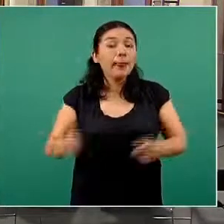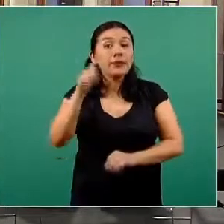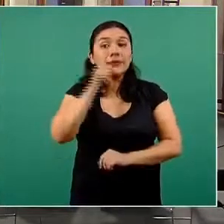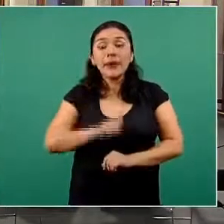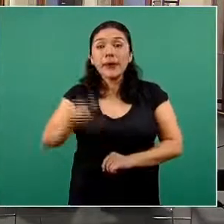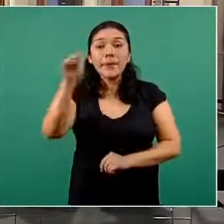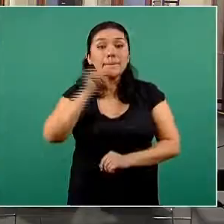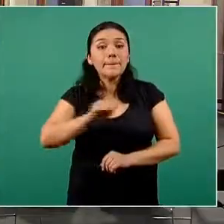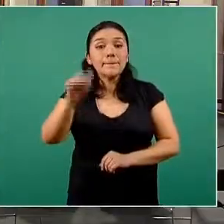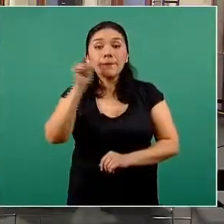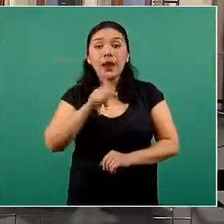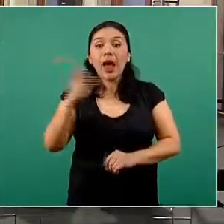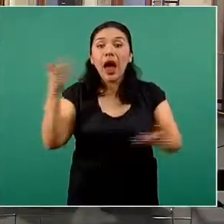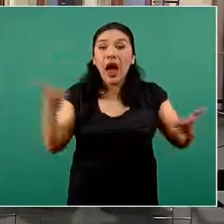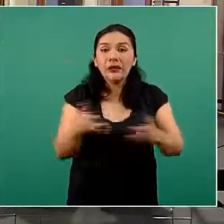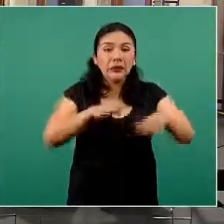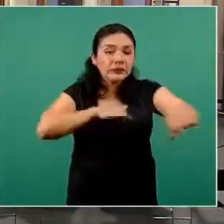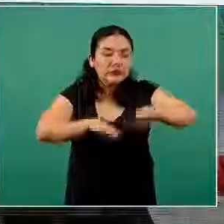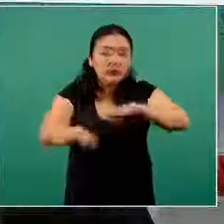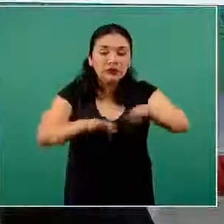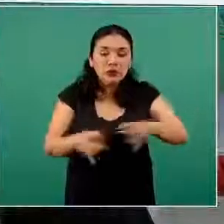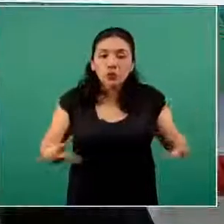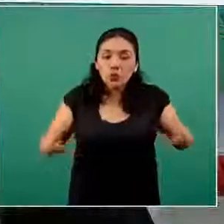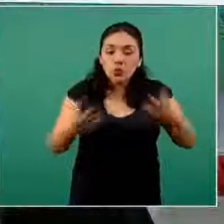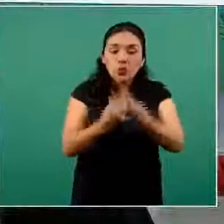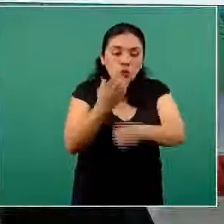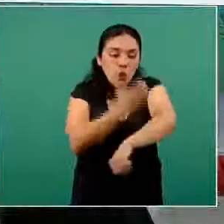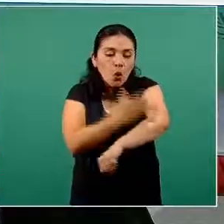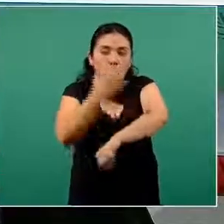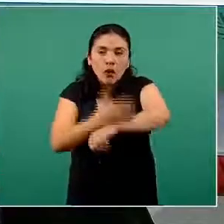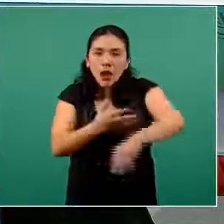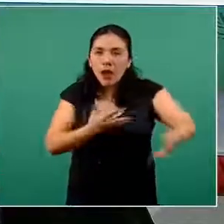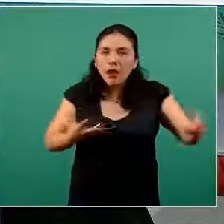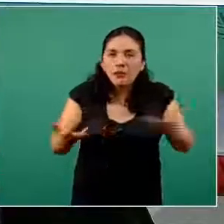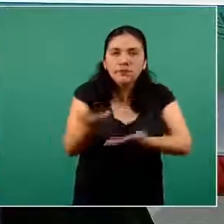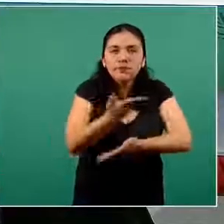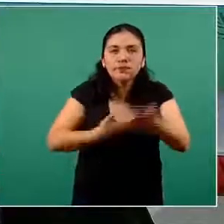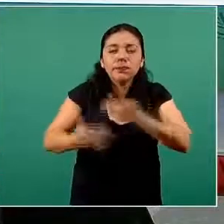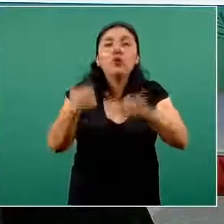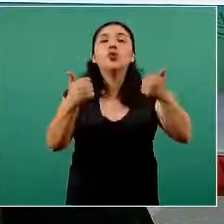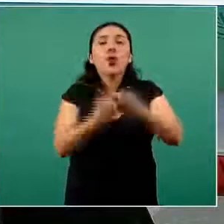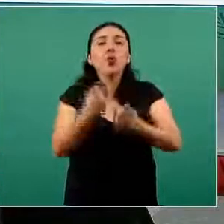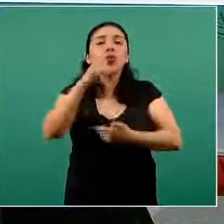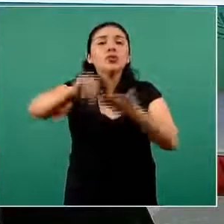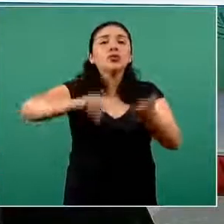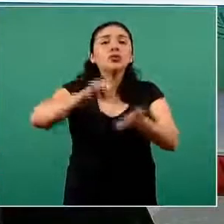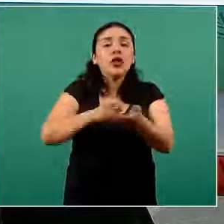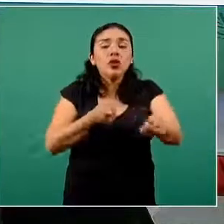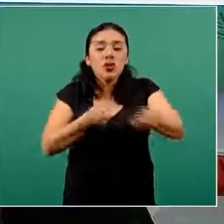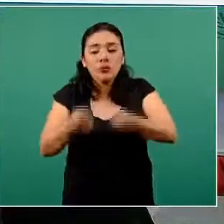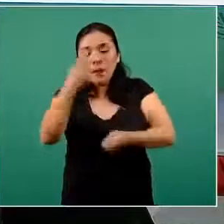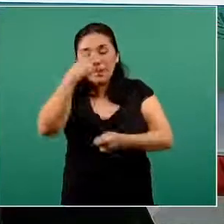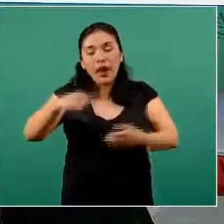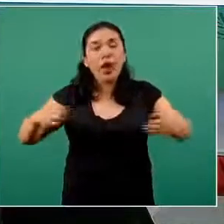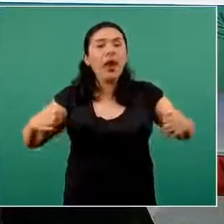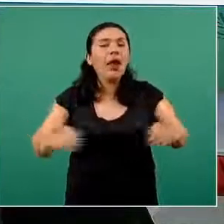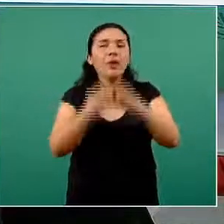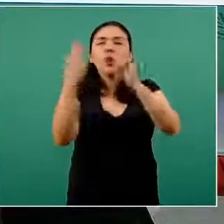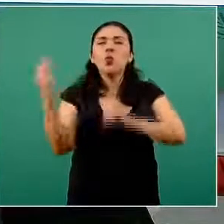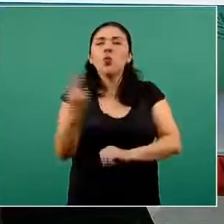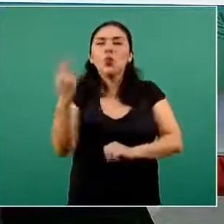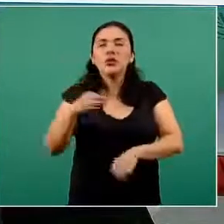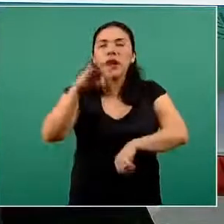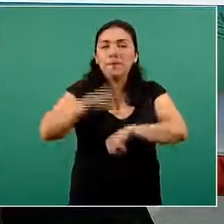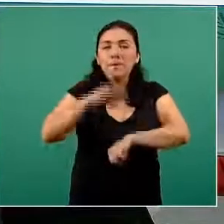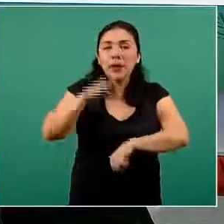Siempre este gran trabajo de coordinación lo llevamos a través de un centro regulador de urgencias médicas. ¿Para qué?